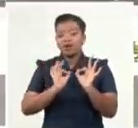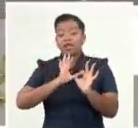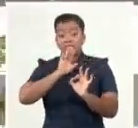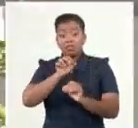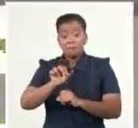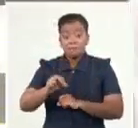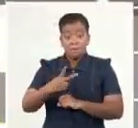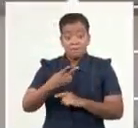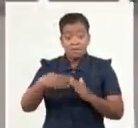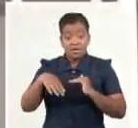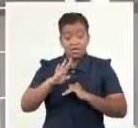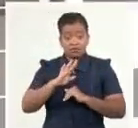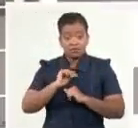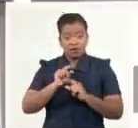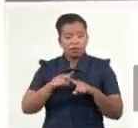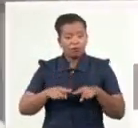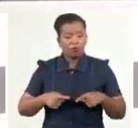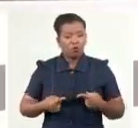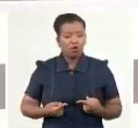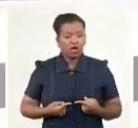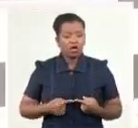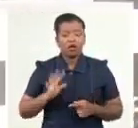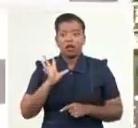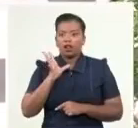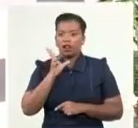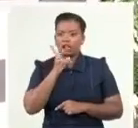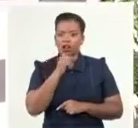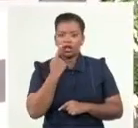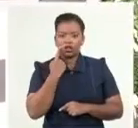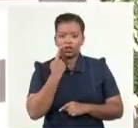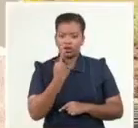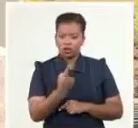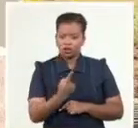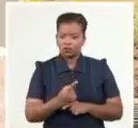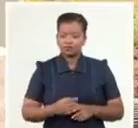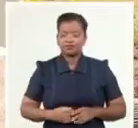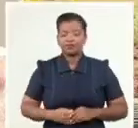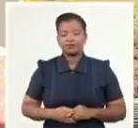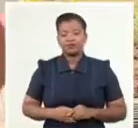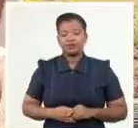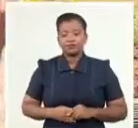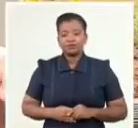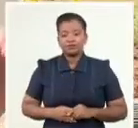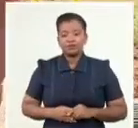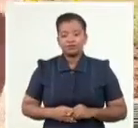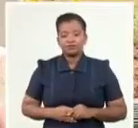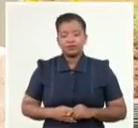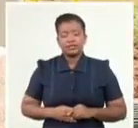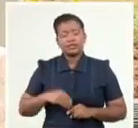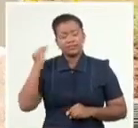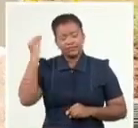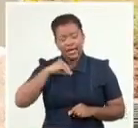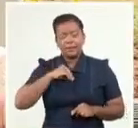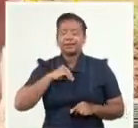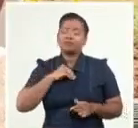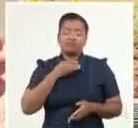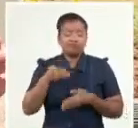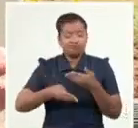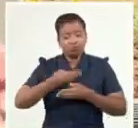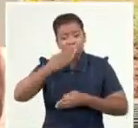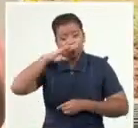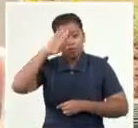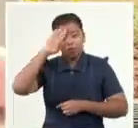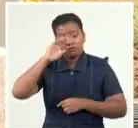ministra, para imprimir belleza. Poco a poco, a pesar de los problemas que tenemos en el país,